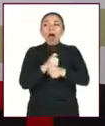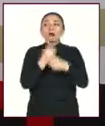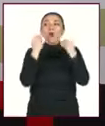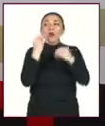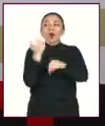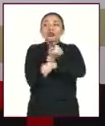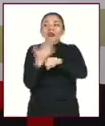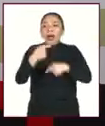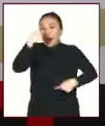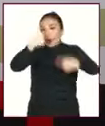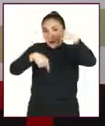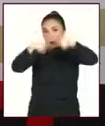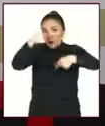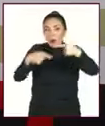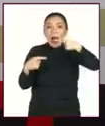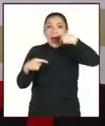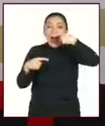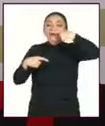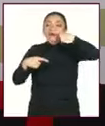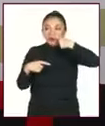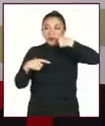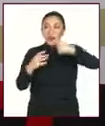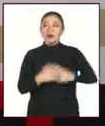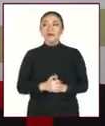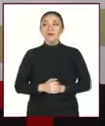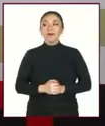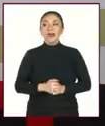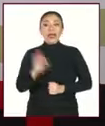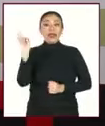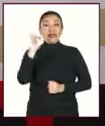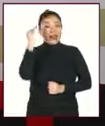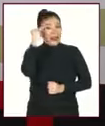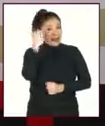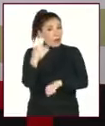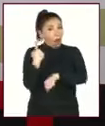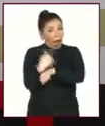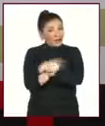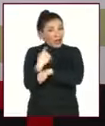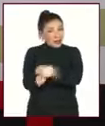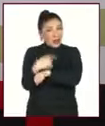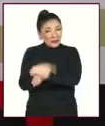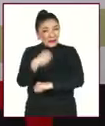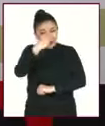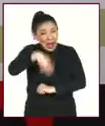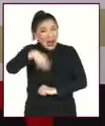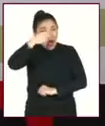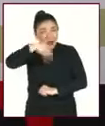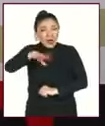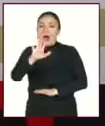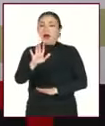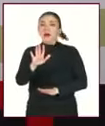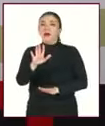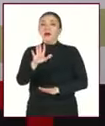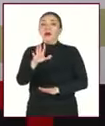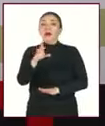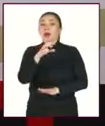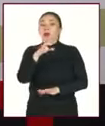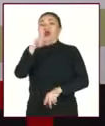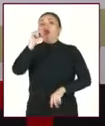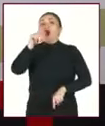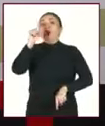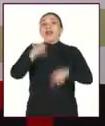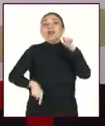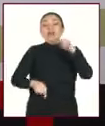circulación. Si la hemorragia tarda mucho tiempo, es preferible no retirar la gasita